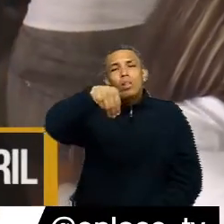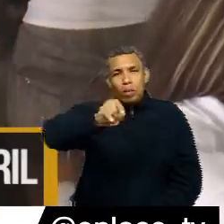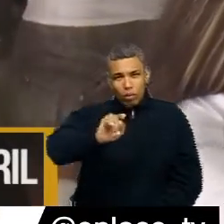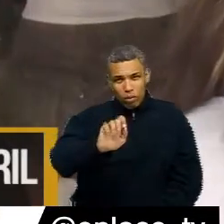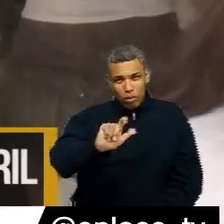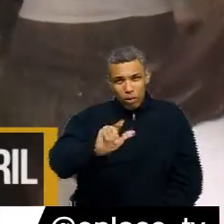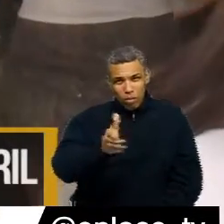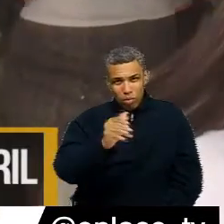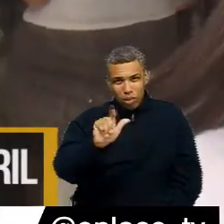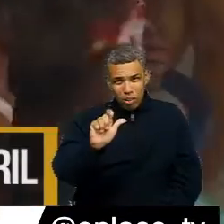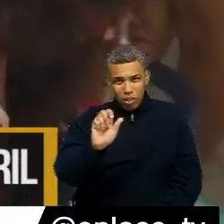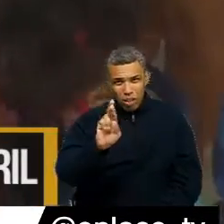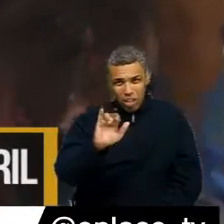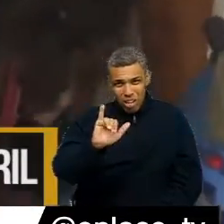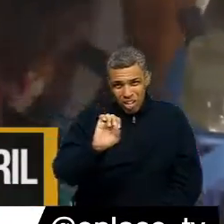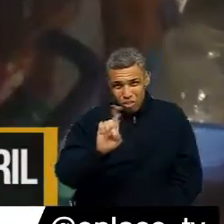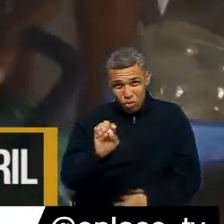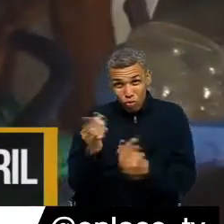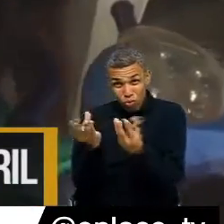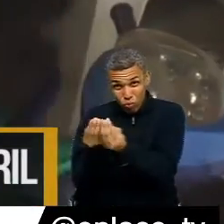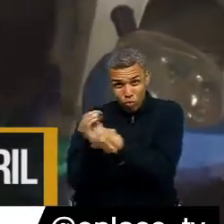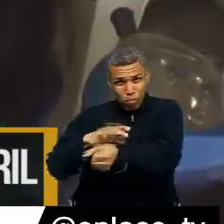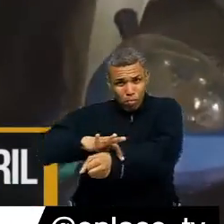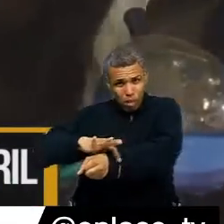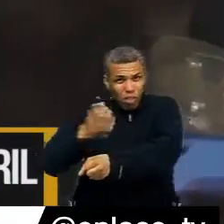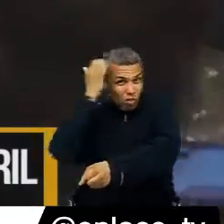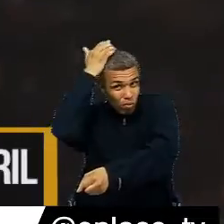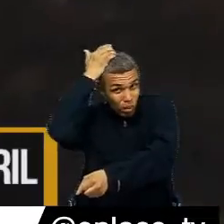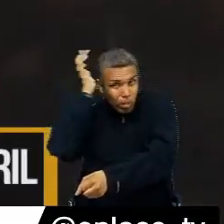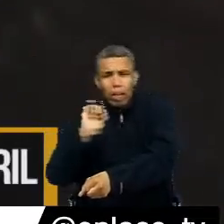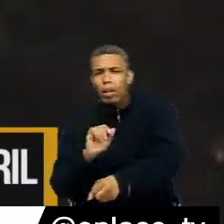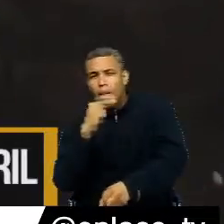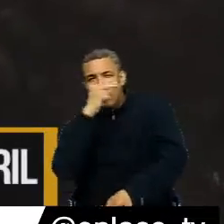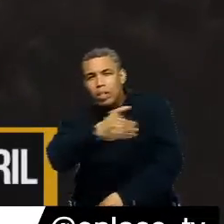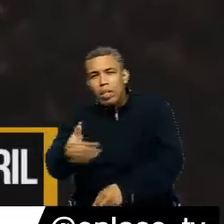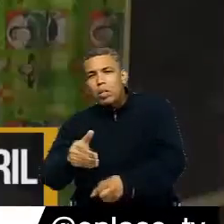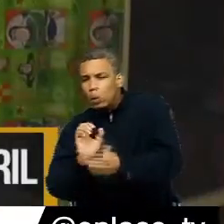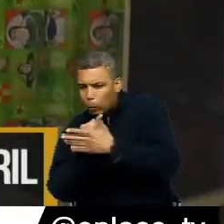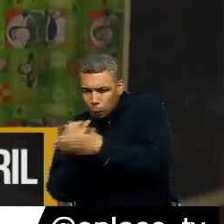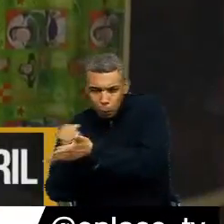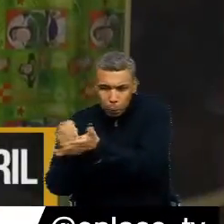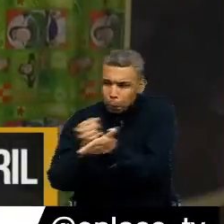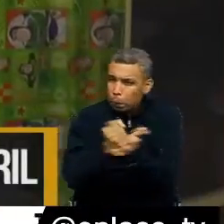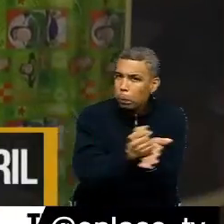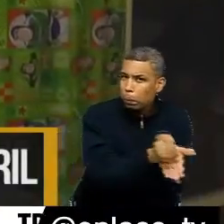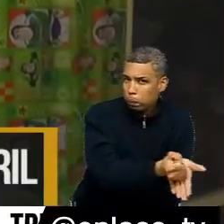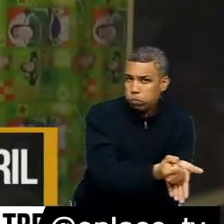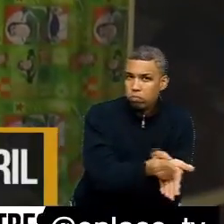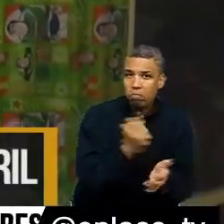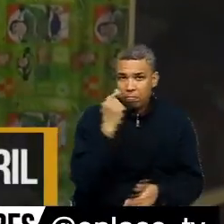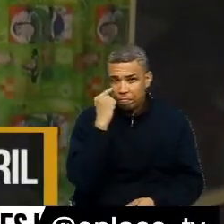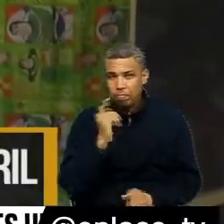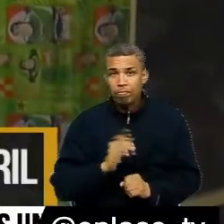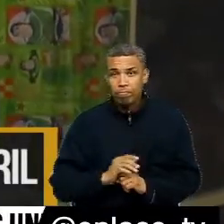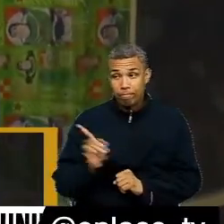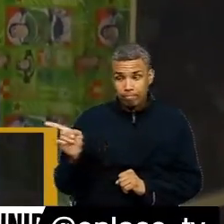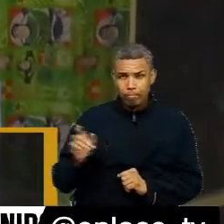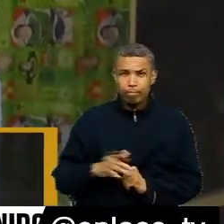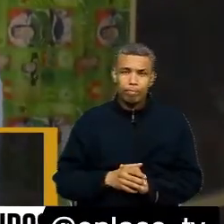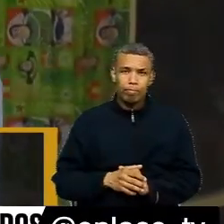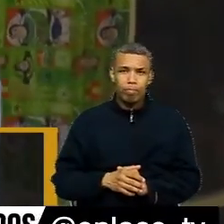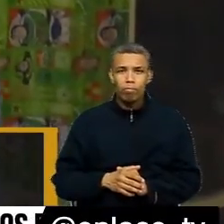darle a la población infantil uno de los mejores regalos que se puedan recibir en Navidad. Yo siempre he sido una persona que he